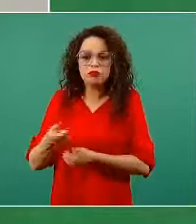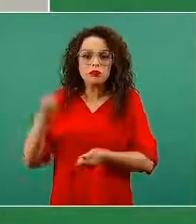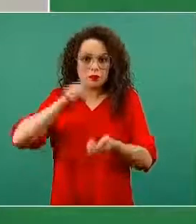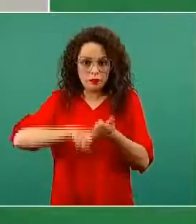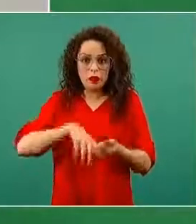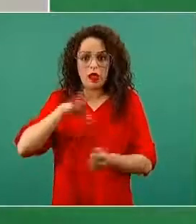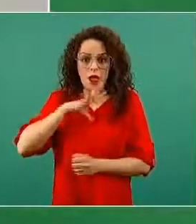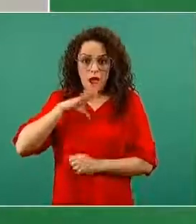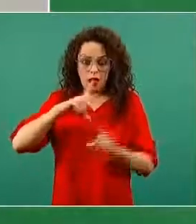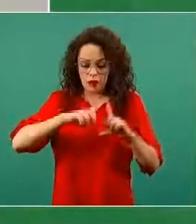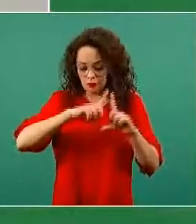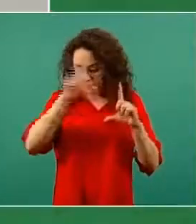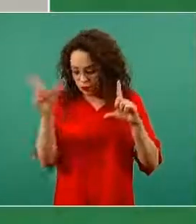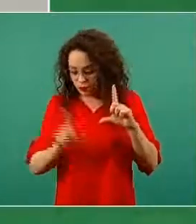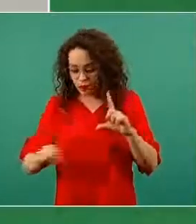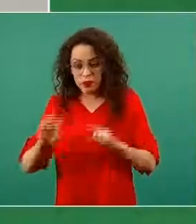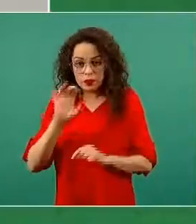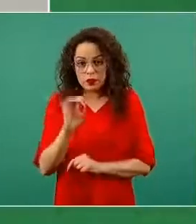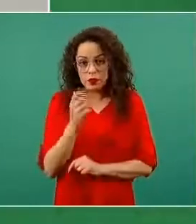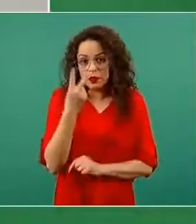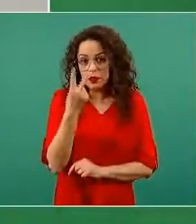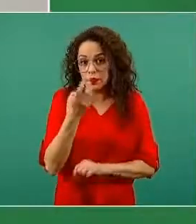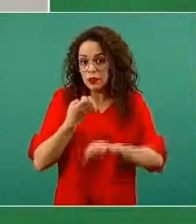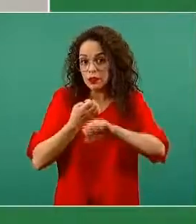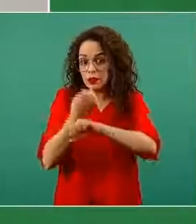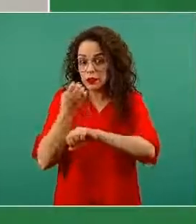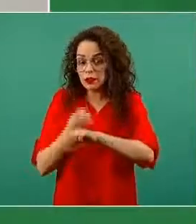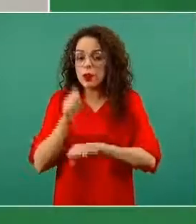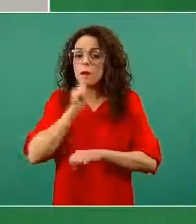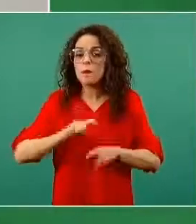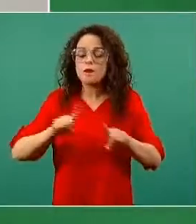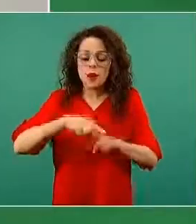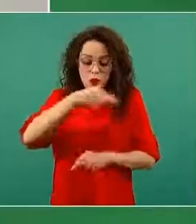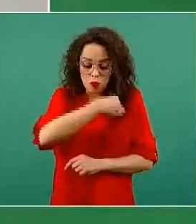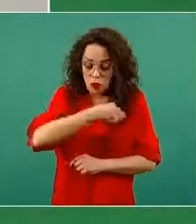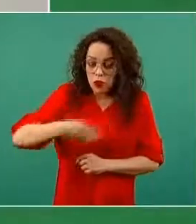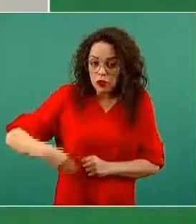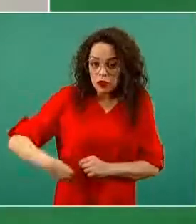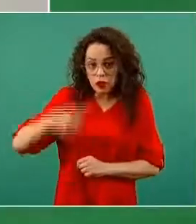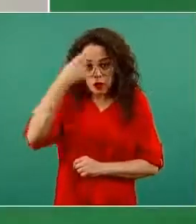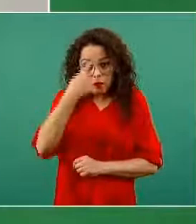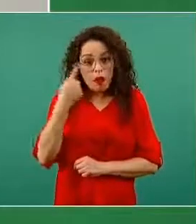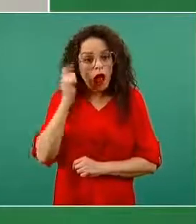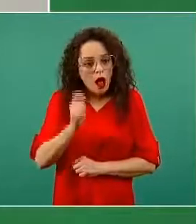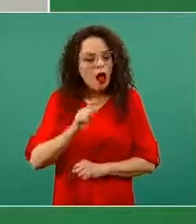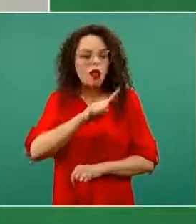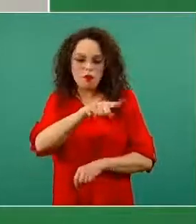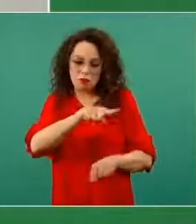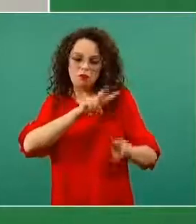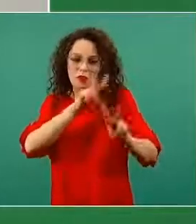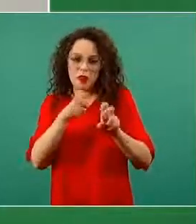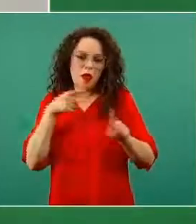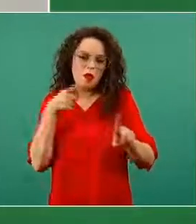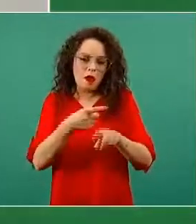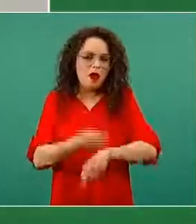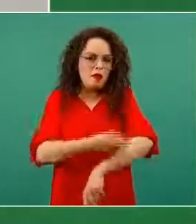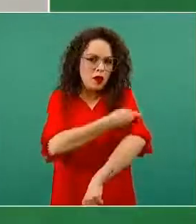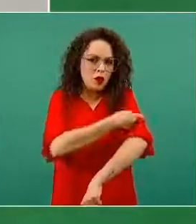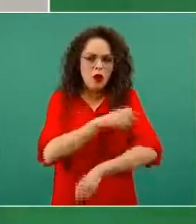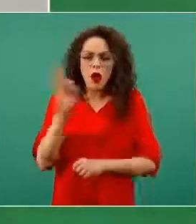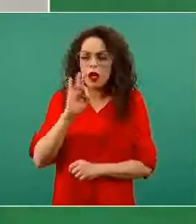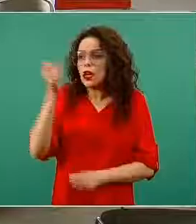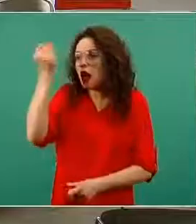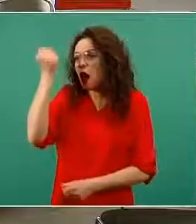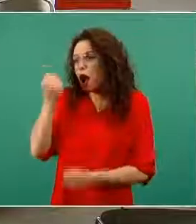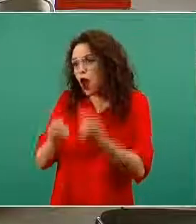entidades federativas e incluye a todos los municipios en la República Mexicana para efectos de la vacunación. Si hay algún